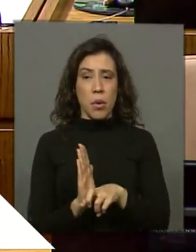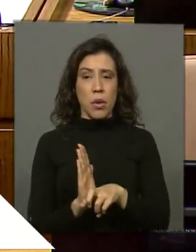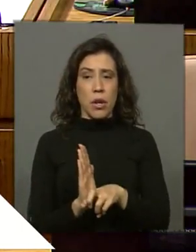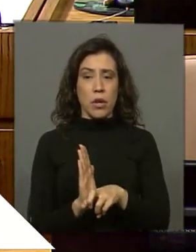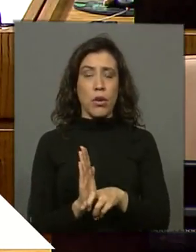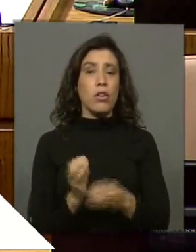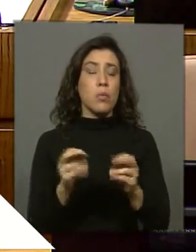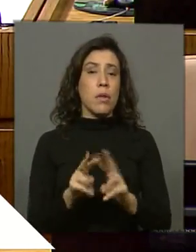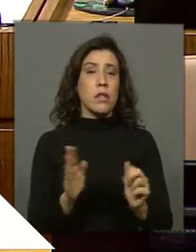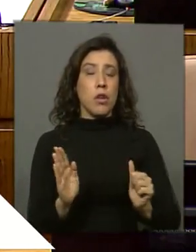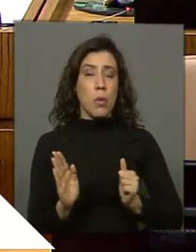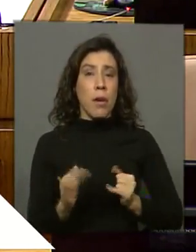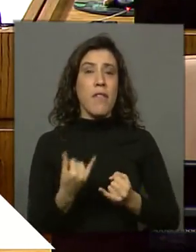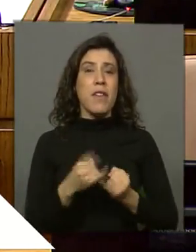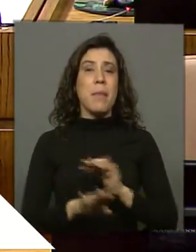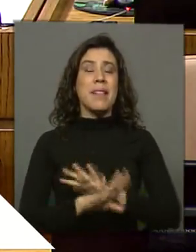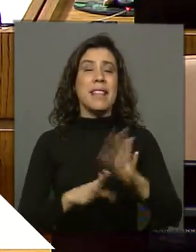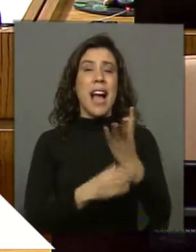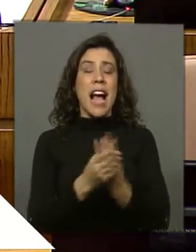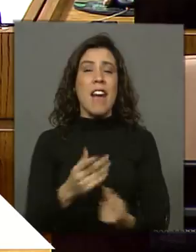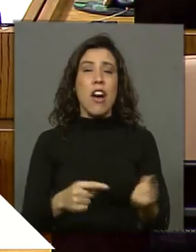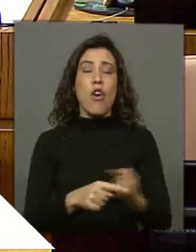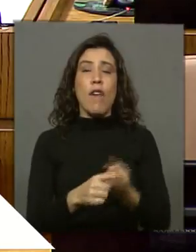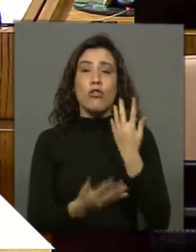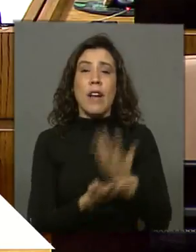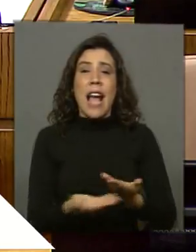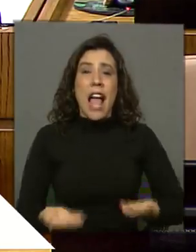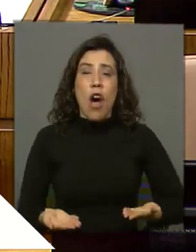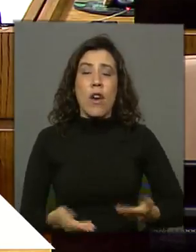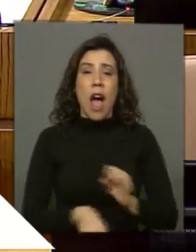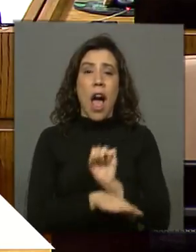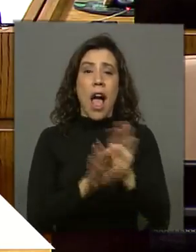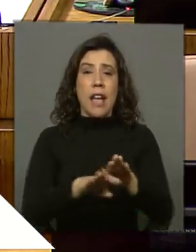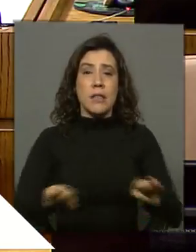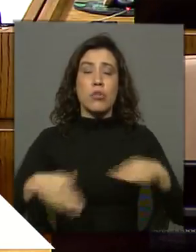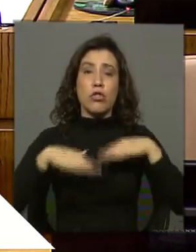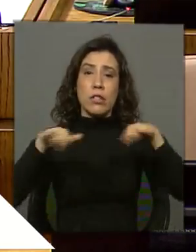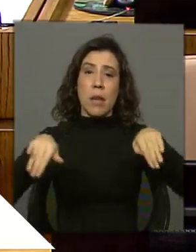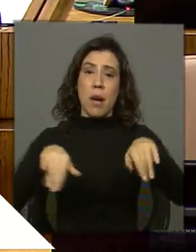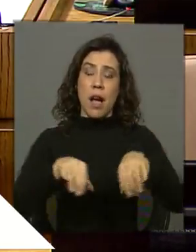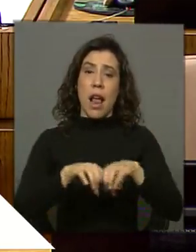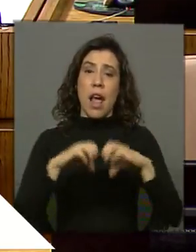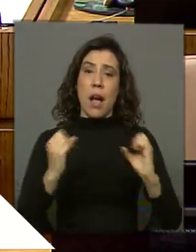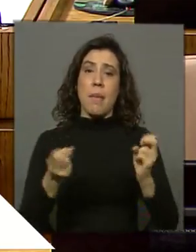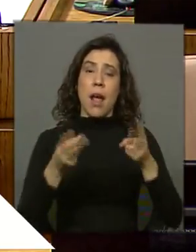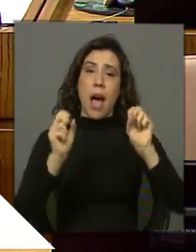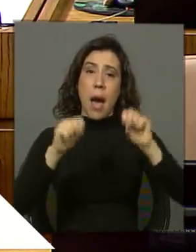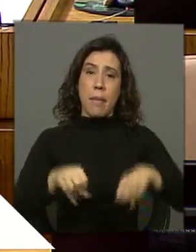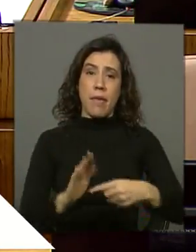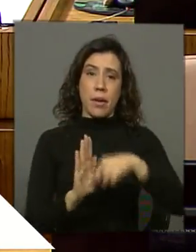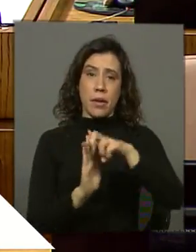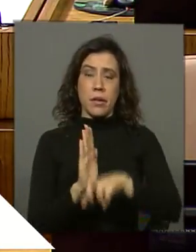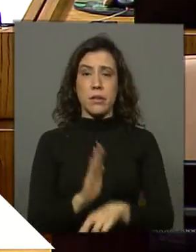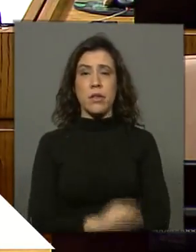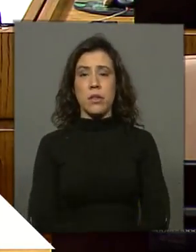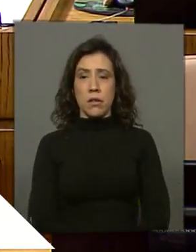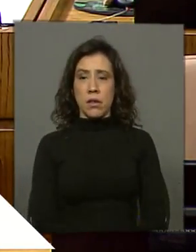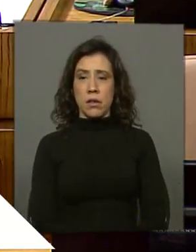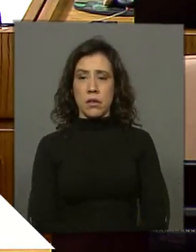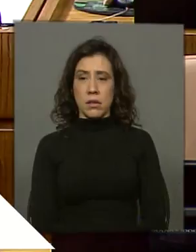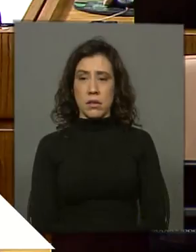es sostenible que termina con abusos que hoy día existen en nuestro estacionamiento así que llamo a esta cámara a que apruebe este proyecto muchas gracias